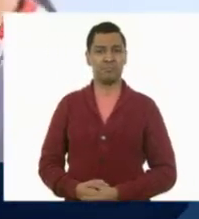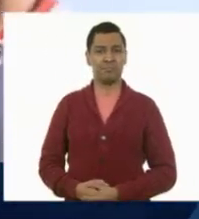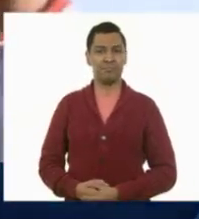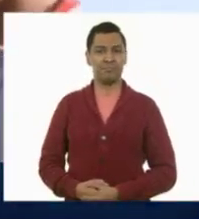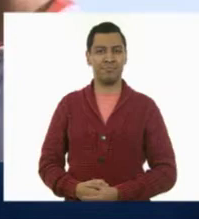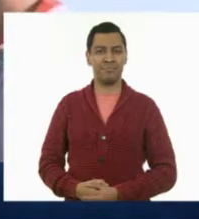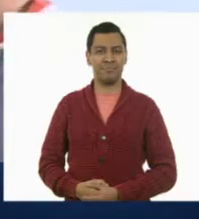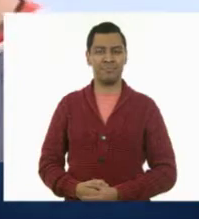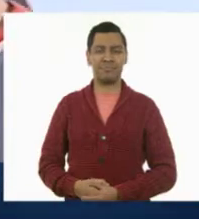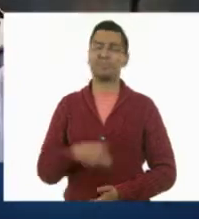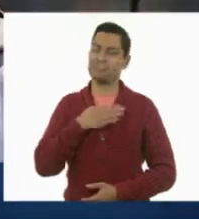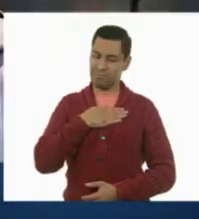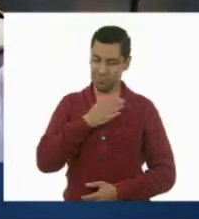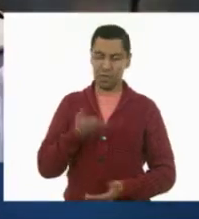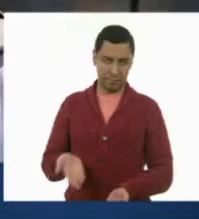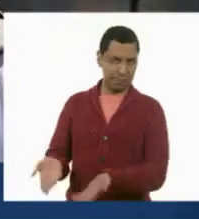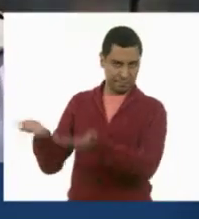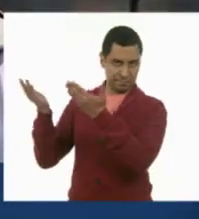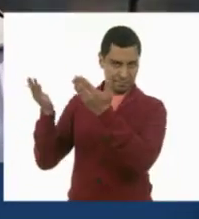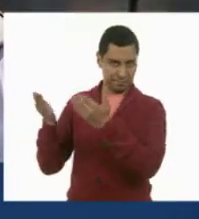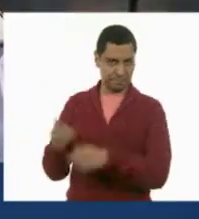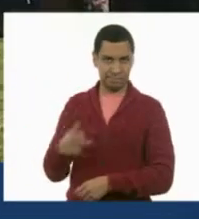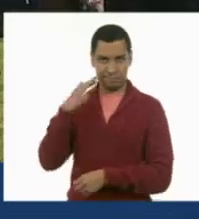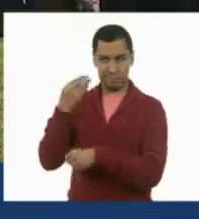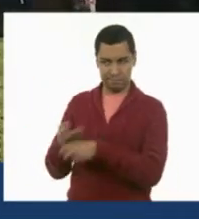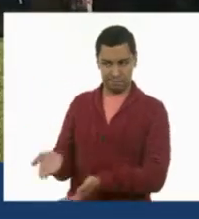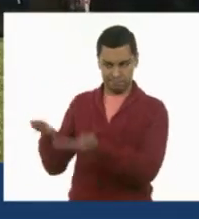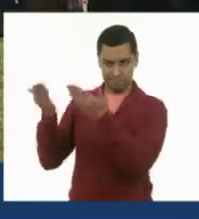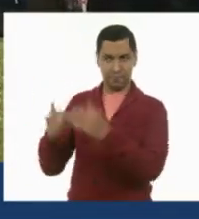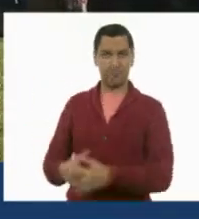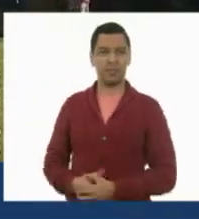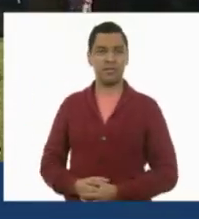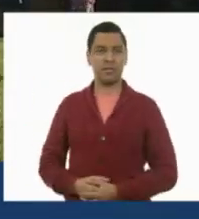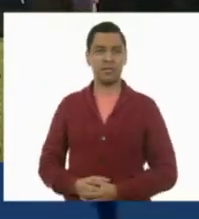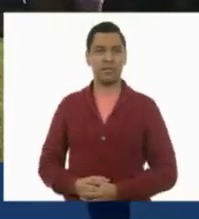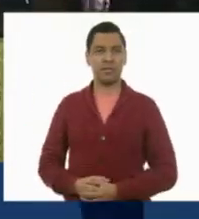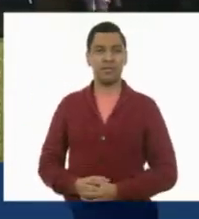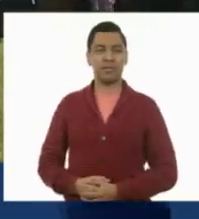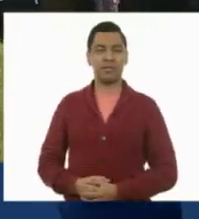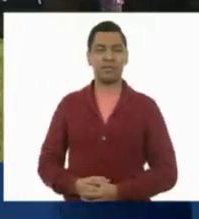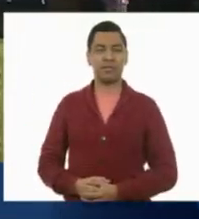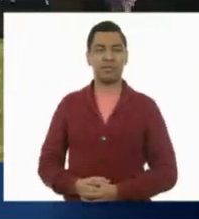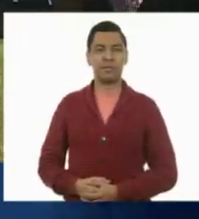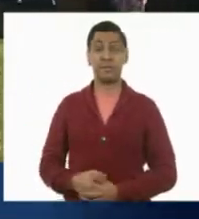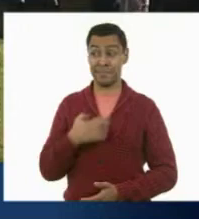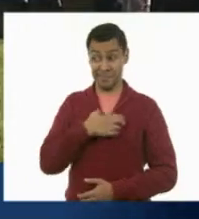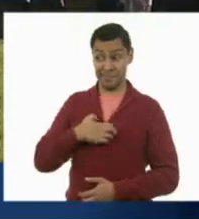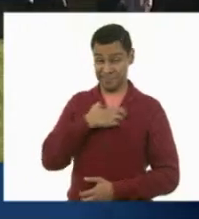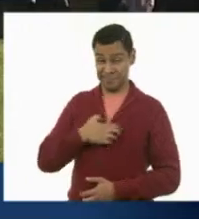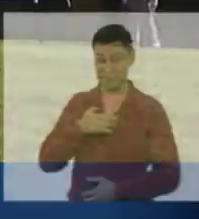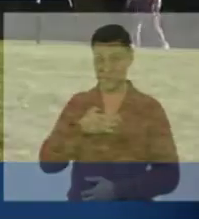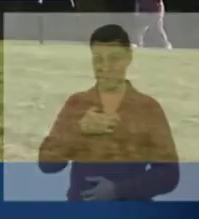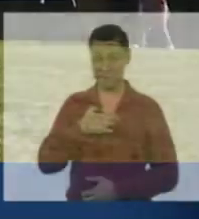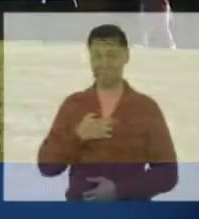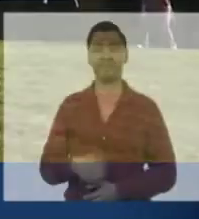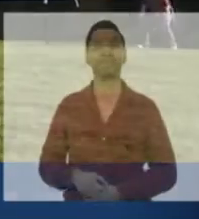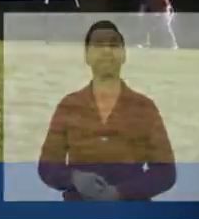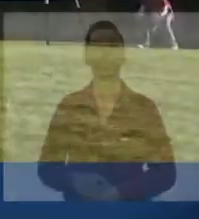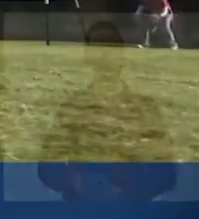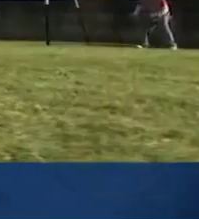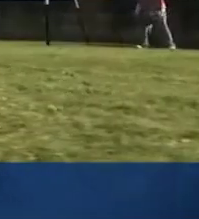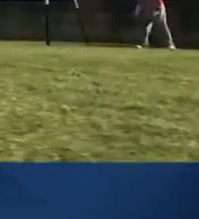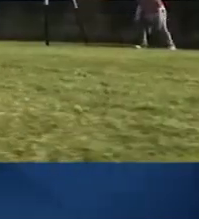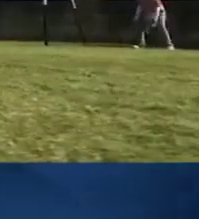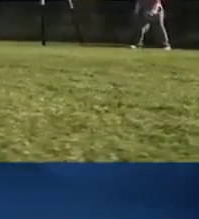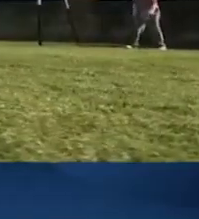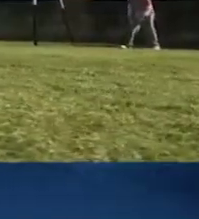Bueno, ahí te los encargo. ¿A ver si Paco? Sí. ¿Contento? Sí. Te voy a decir para ¡tiro,